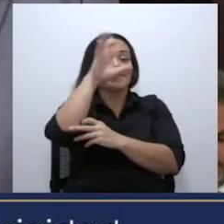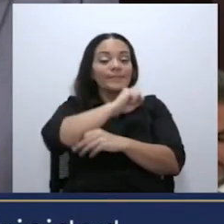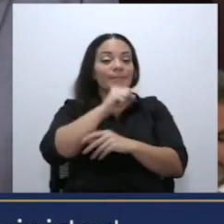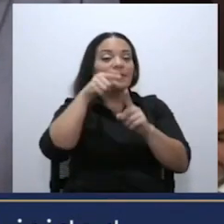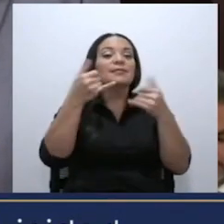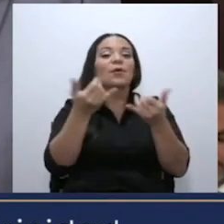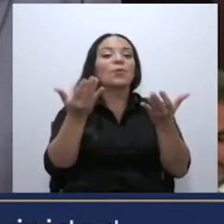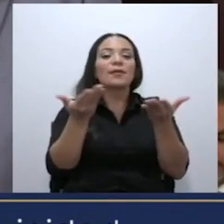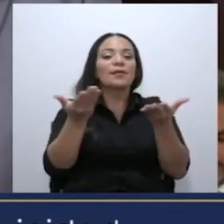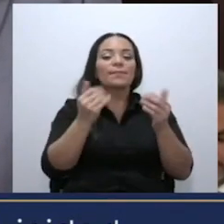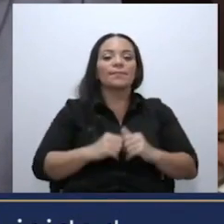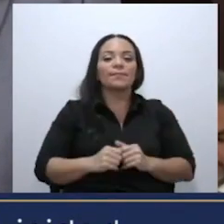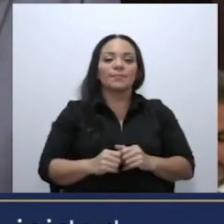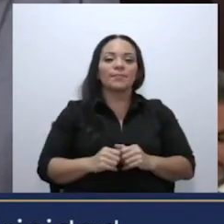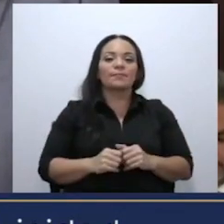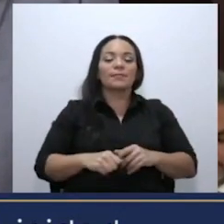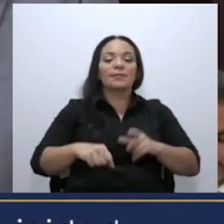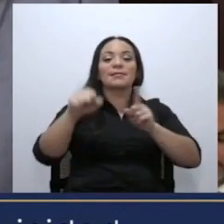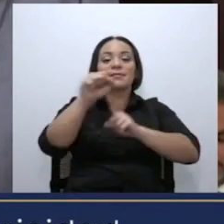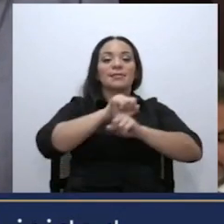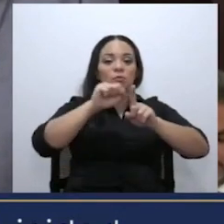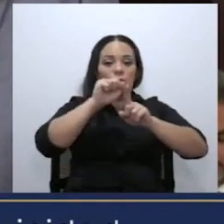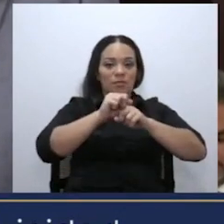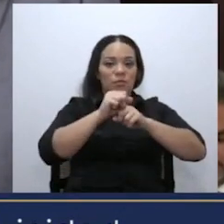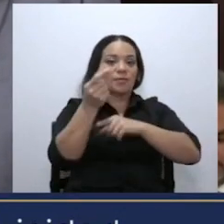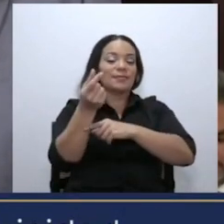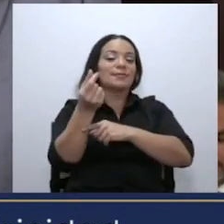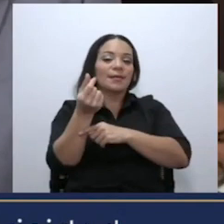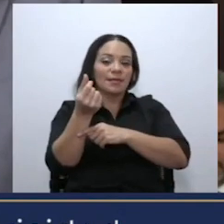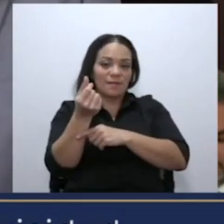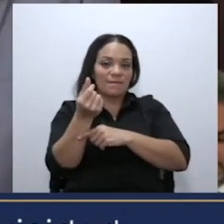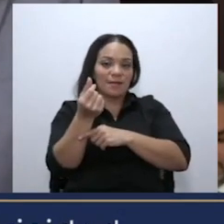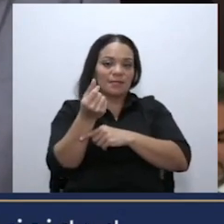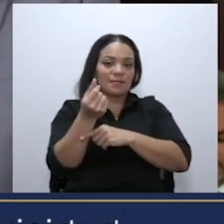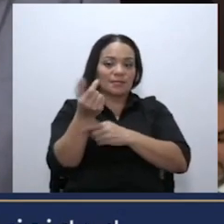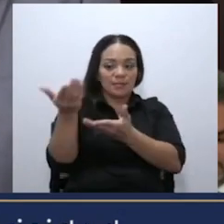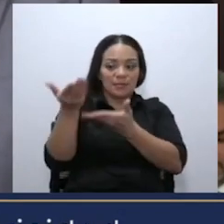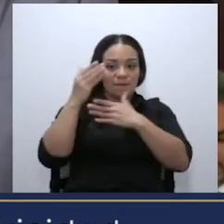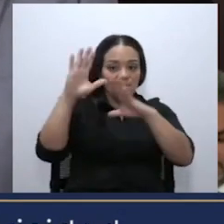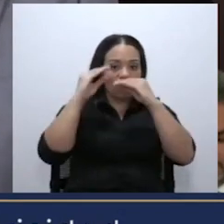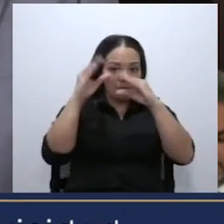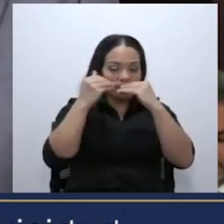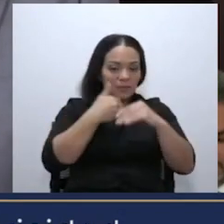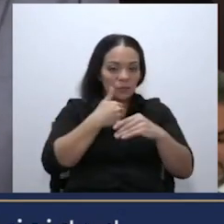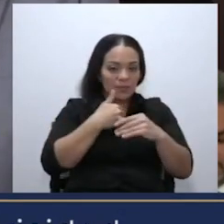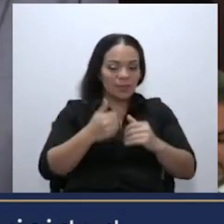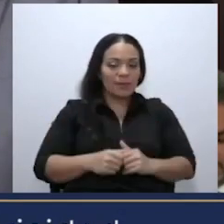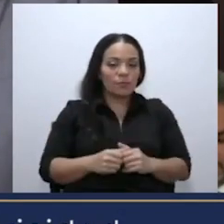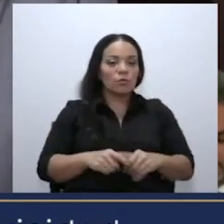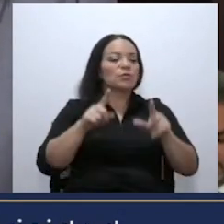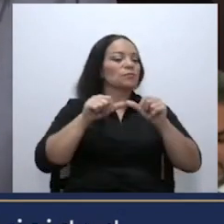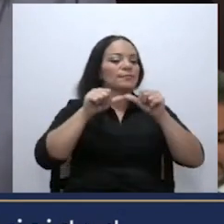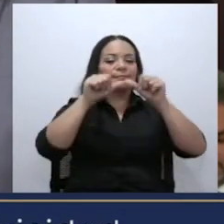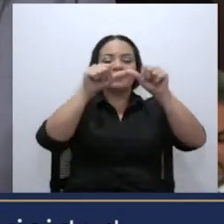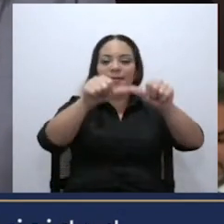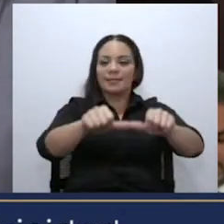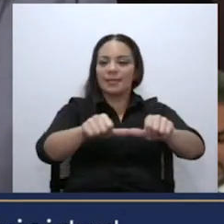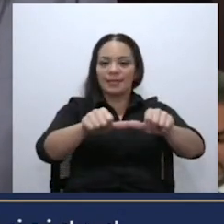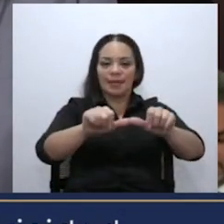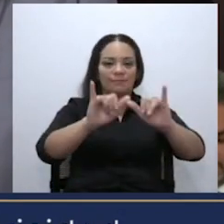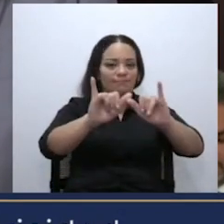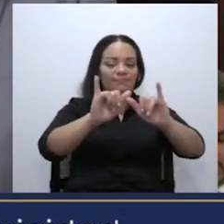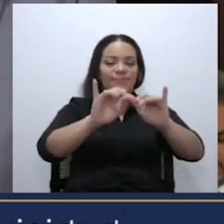momento es que la situación de las tarifas, con la información que tenemos, se va a mantener similar a